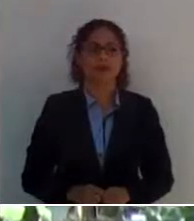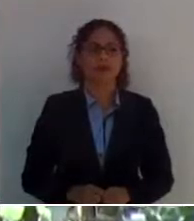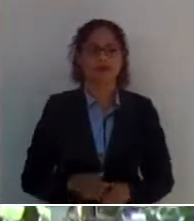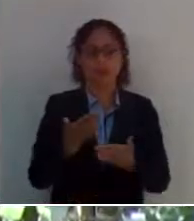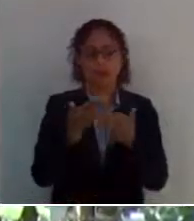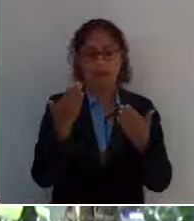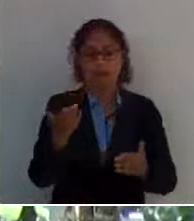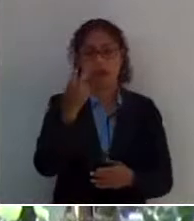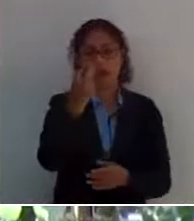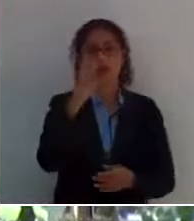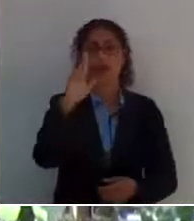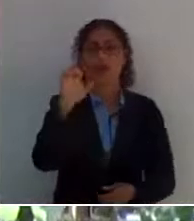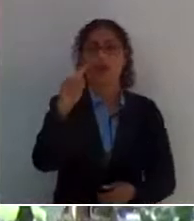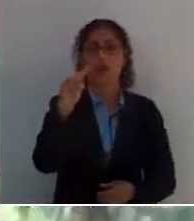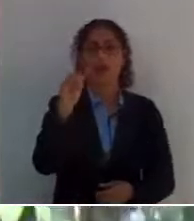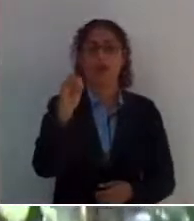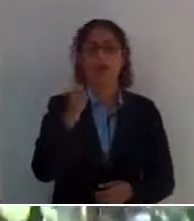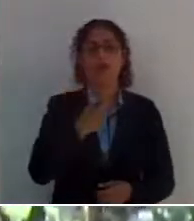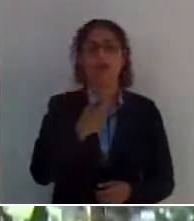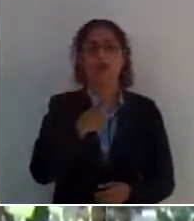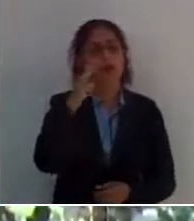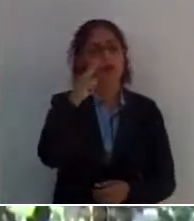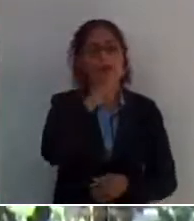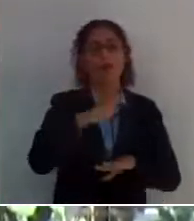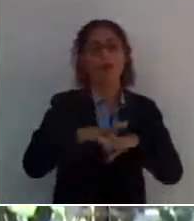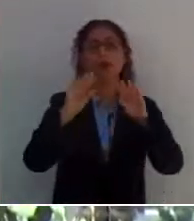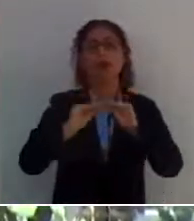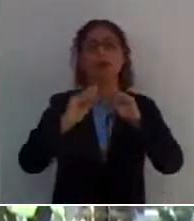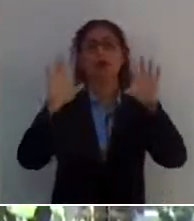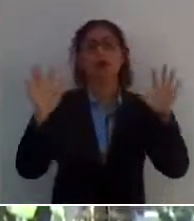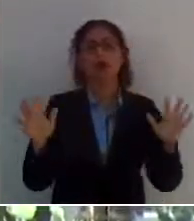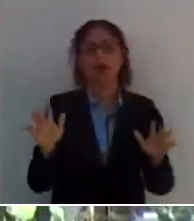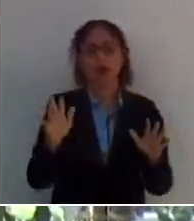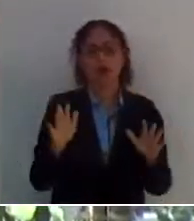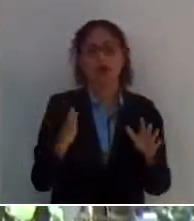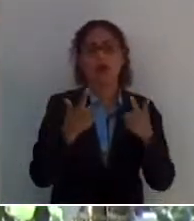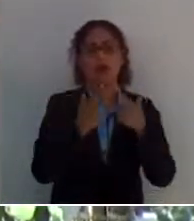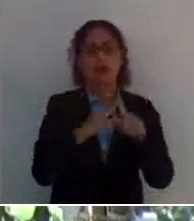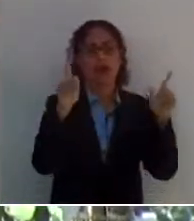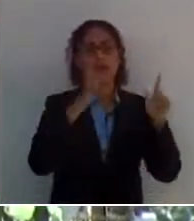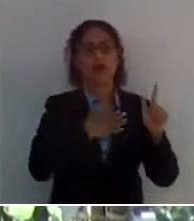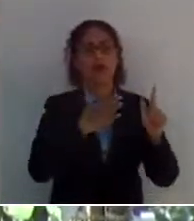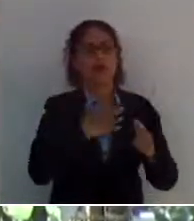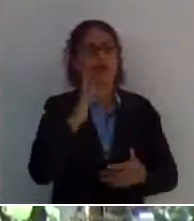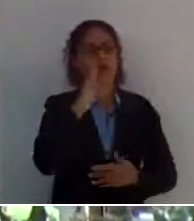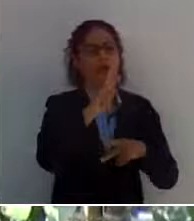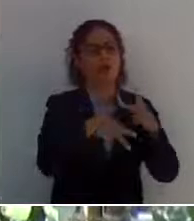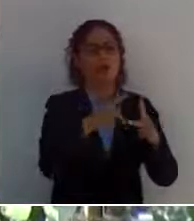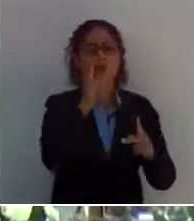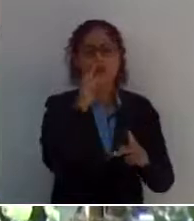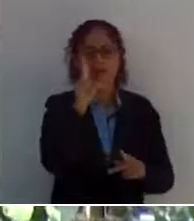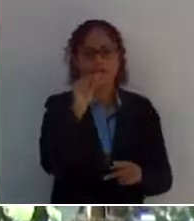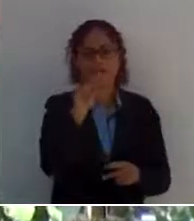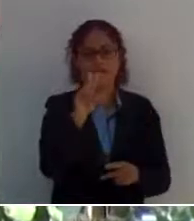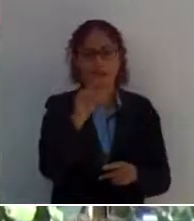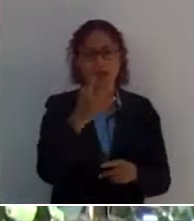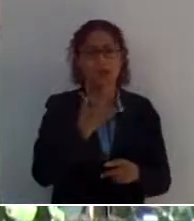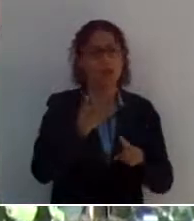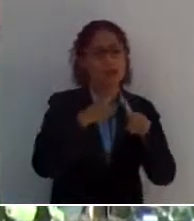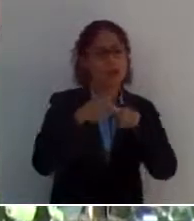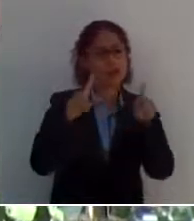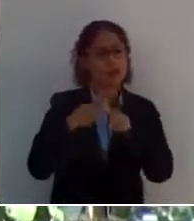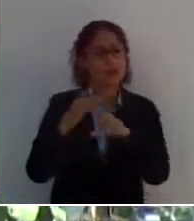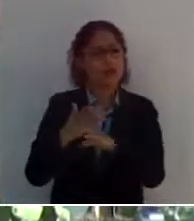Ante todos los retos, nos queda claro que no cualquiera decide ser policía y que existen diversos aspectos en